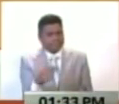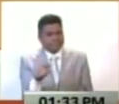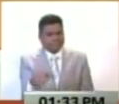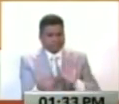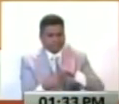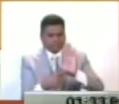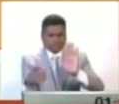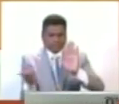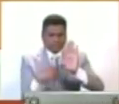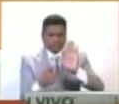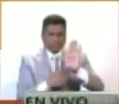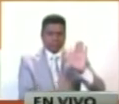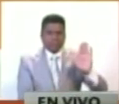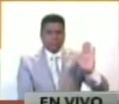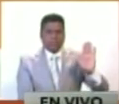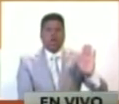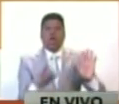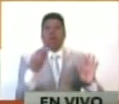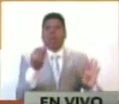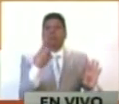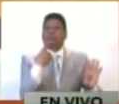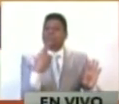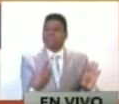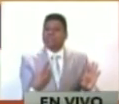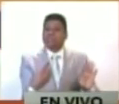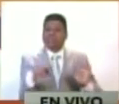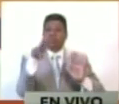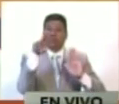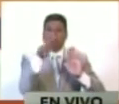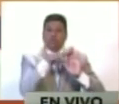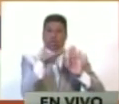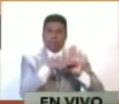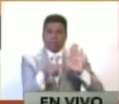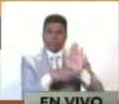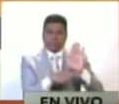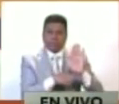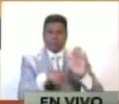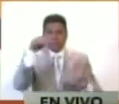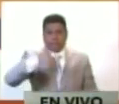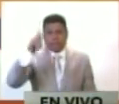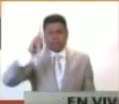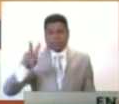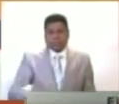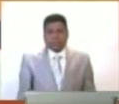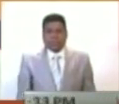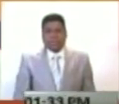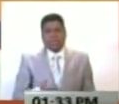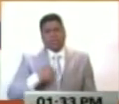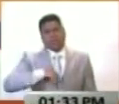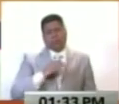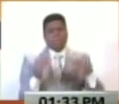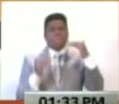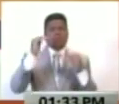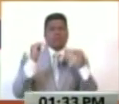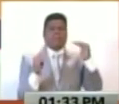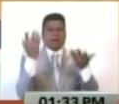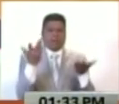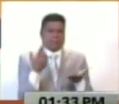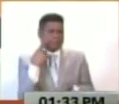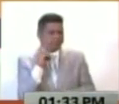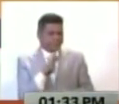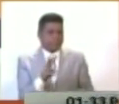porque mucho se ha dicho sobre el acervo normativo de Venezuela. Y nosotros hicimos una comparación. Como ustedes